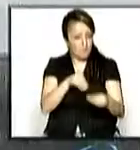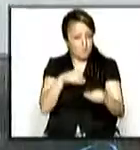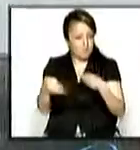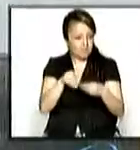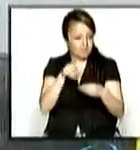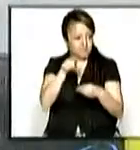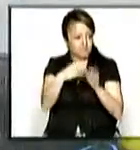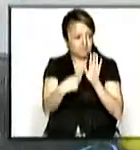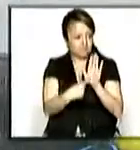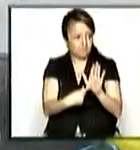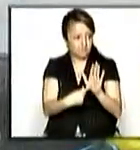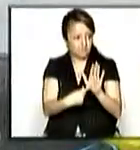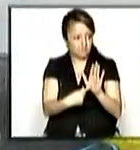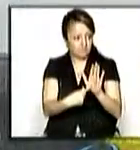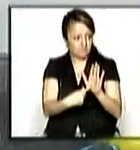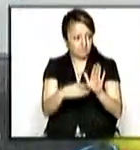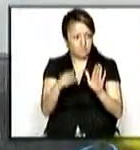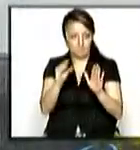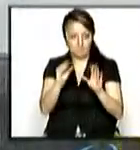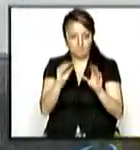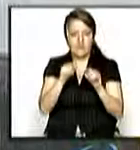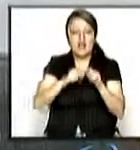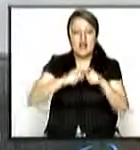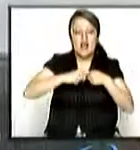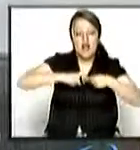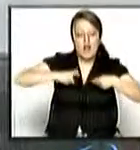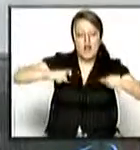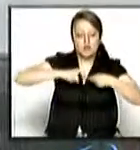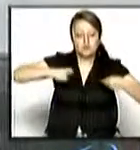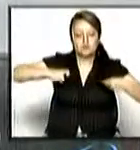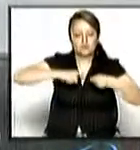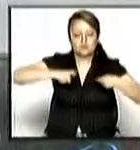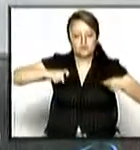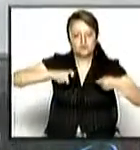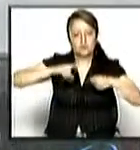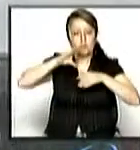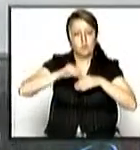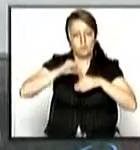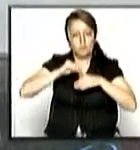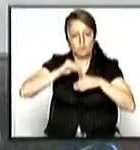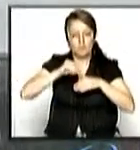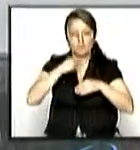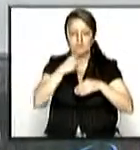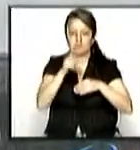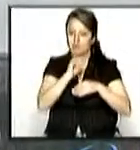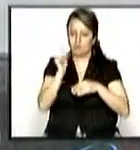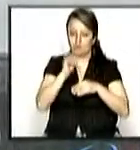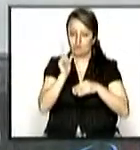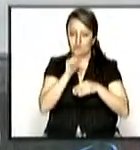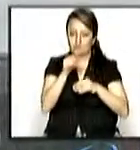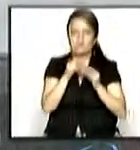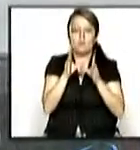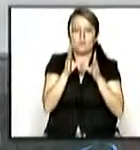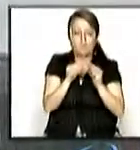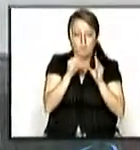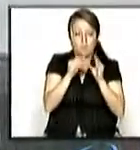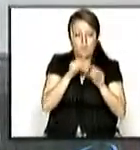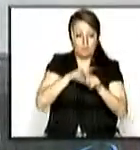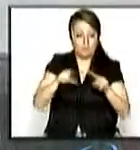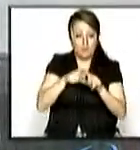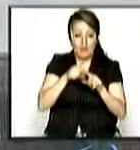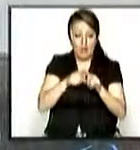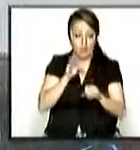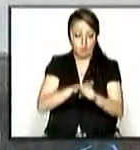flexible, blando sería un caucho, esto es rígido, esto no es blando, es